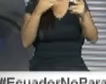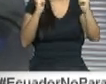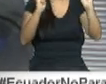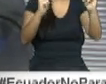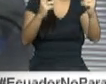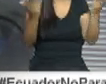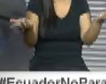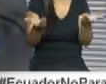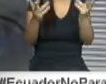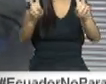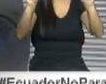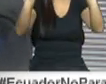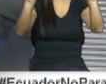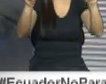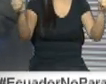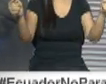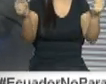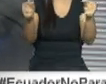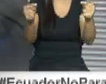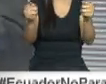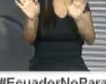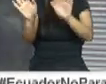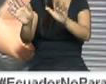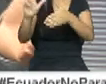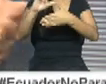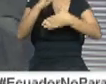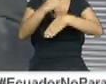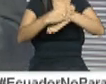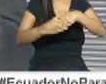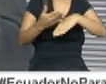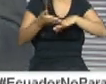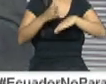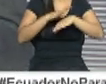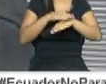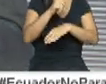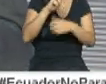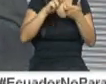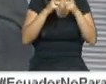acerca de la coyuntura política que vive América Latina a raíz justamente del